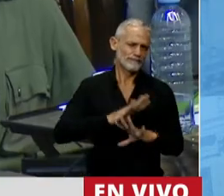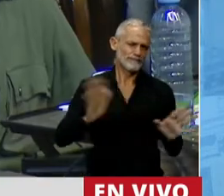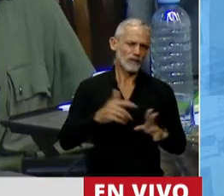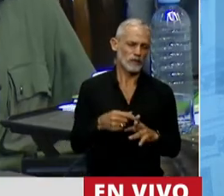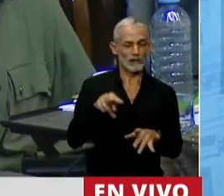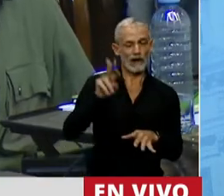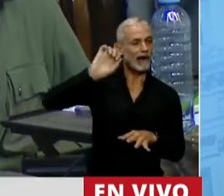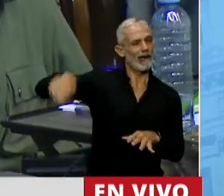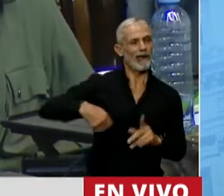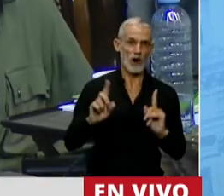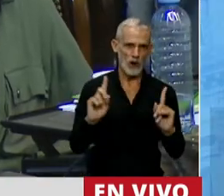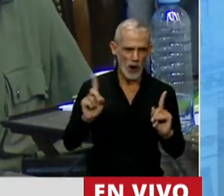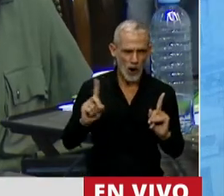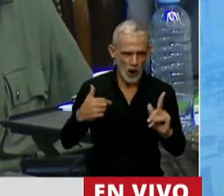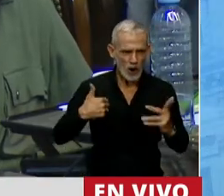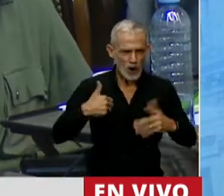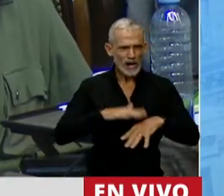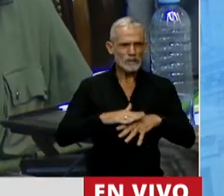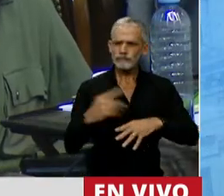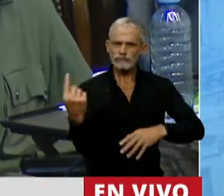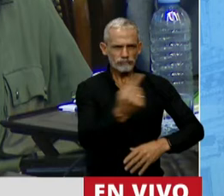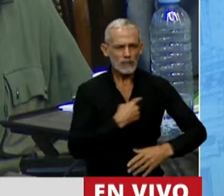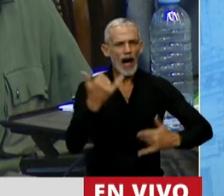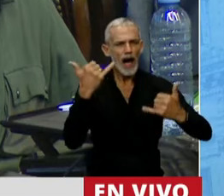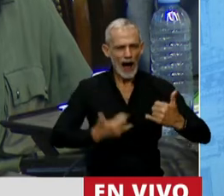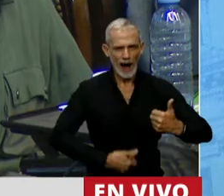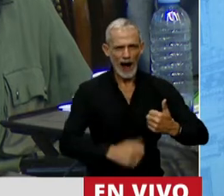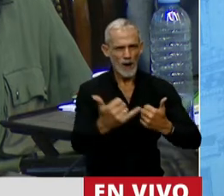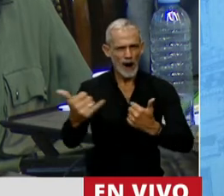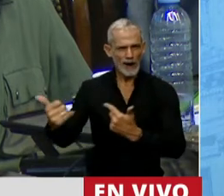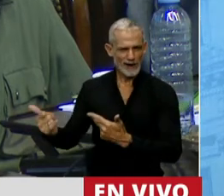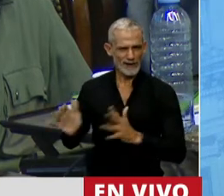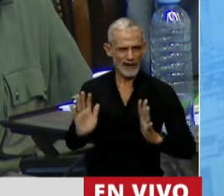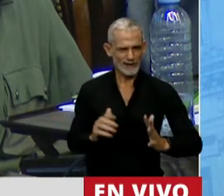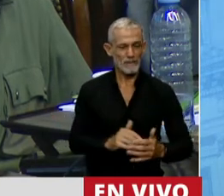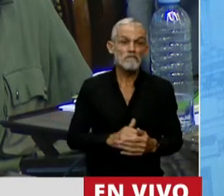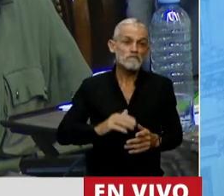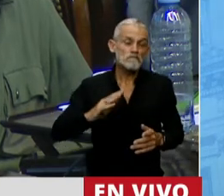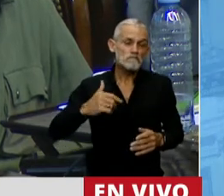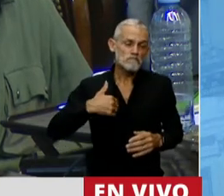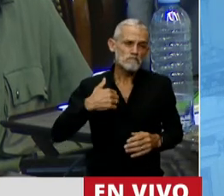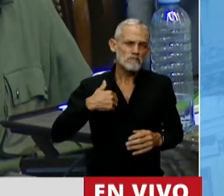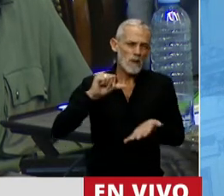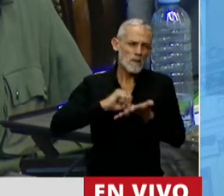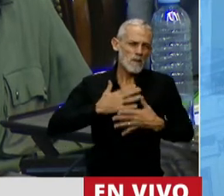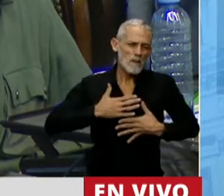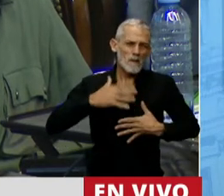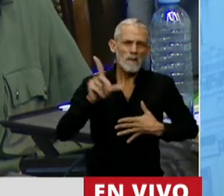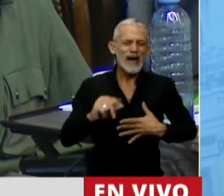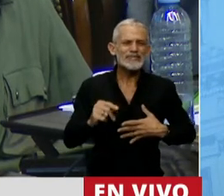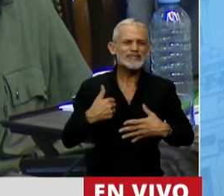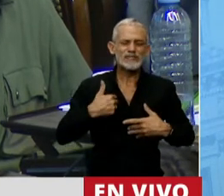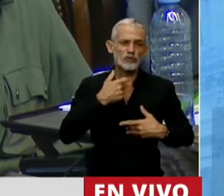el costado y asumamos esta dramática realidad. No quiero en mi país que haya una